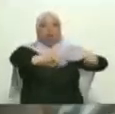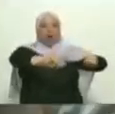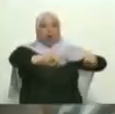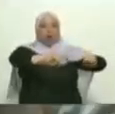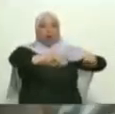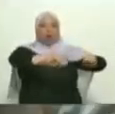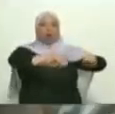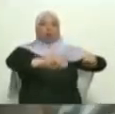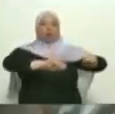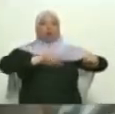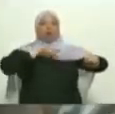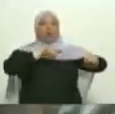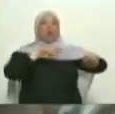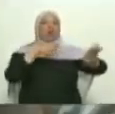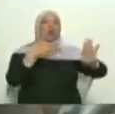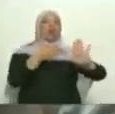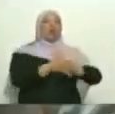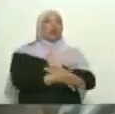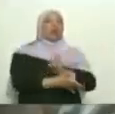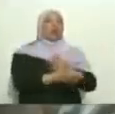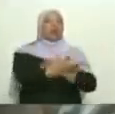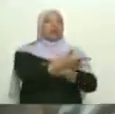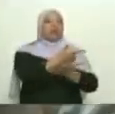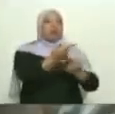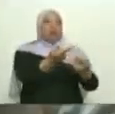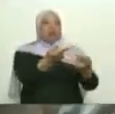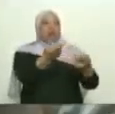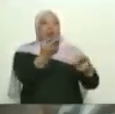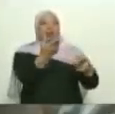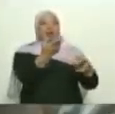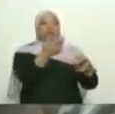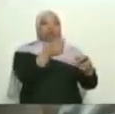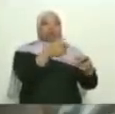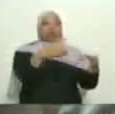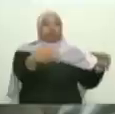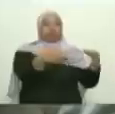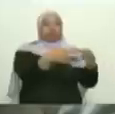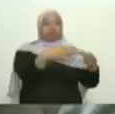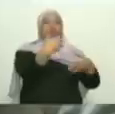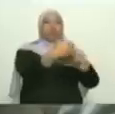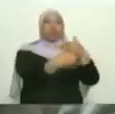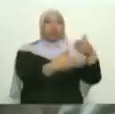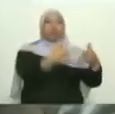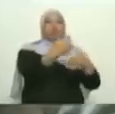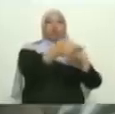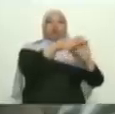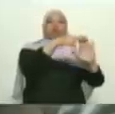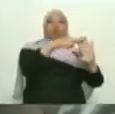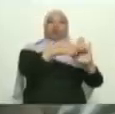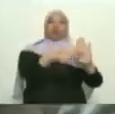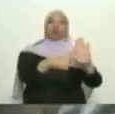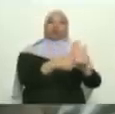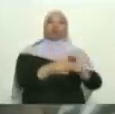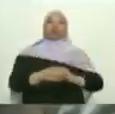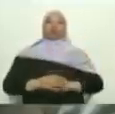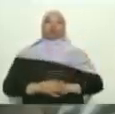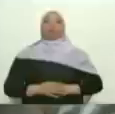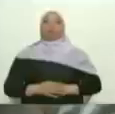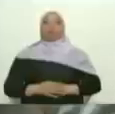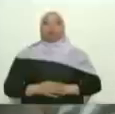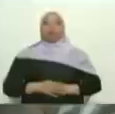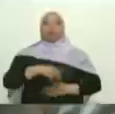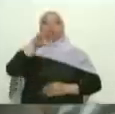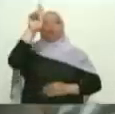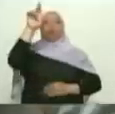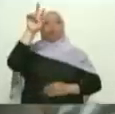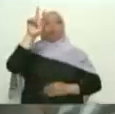eufemísticamente, pero lo que son simple y llanamente bombas que se lanzan, metrallas que se lanzan